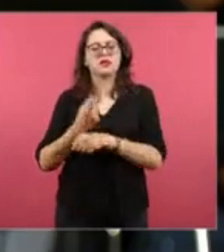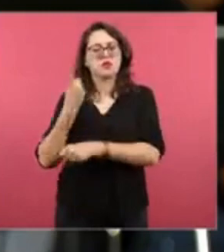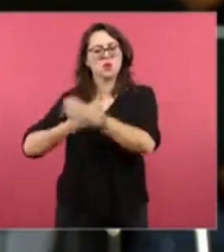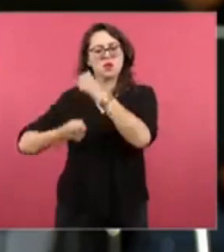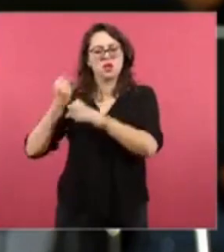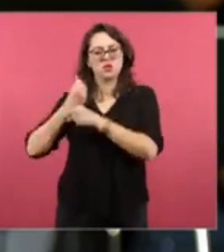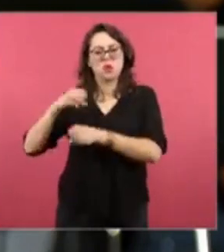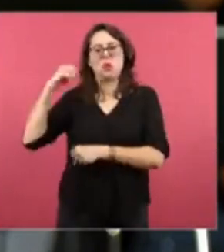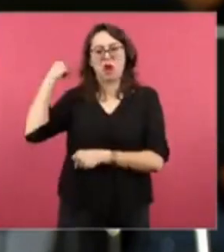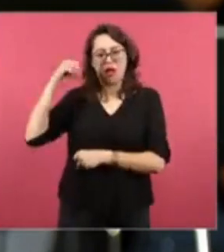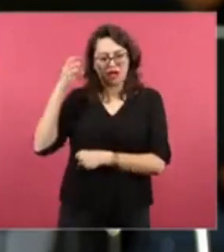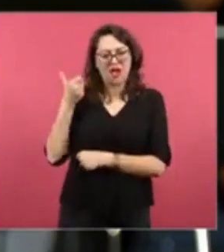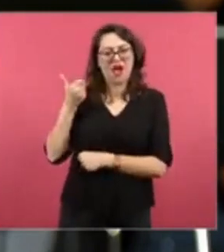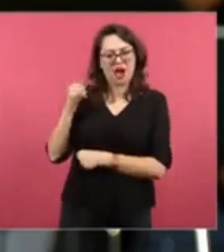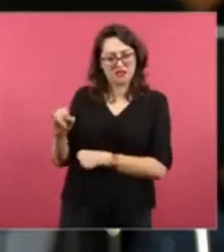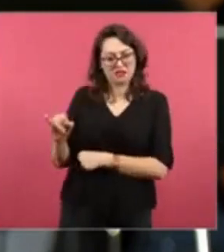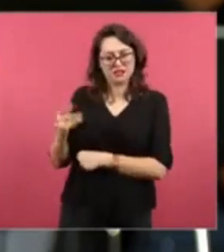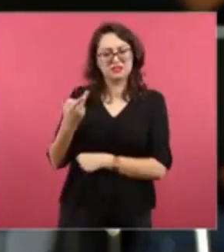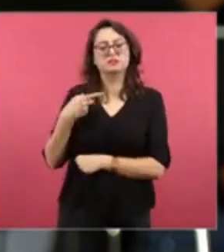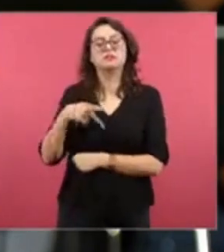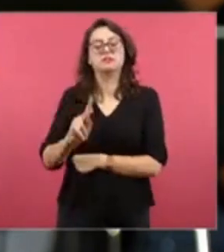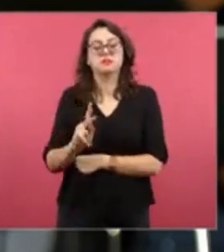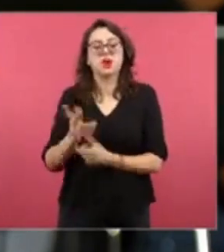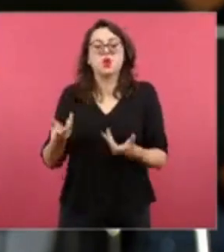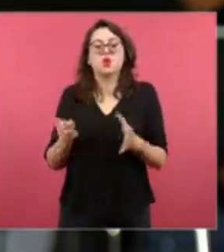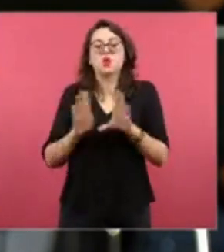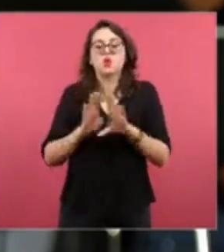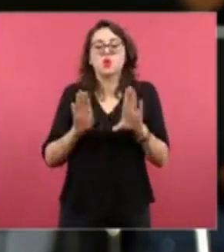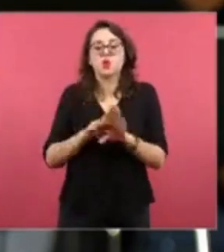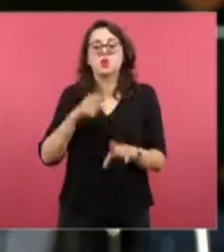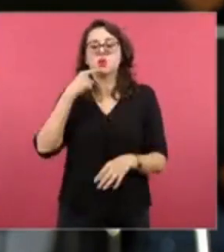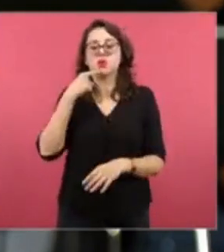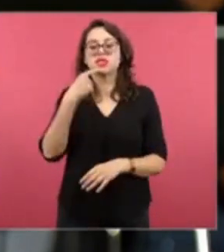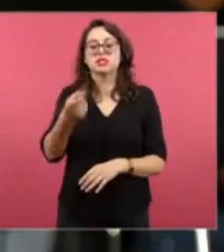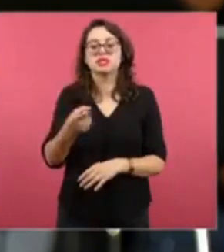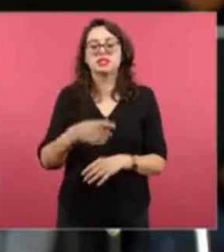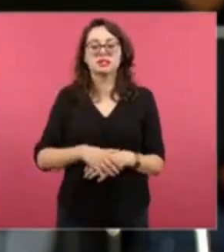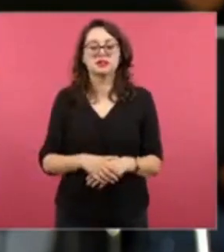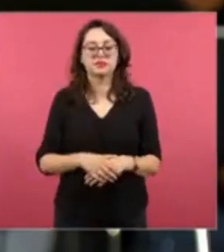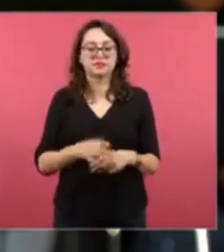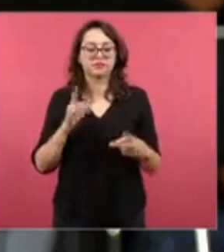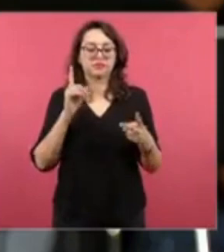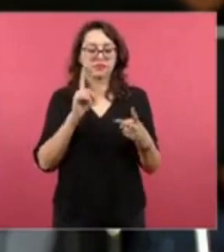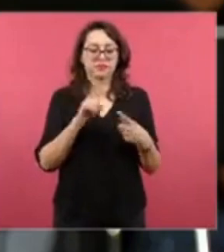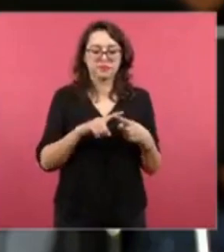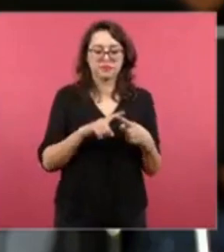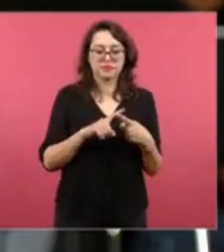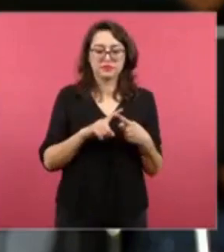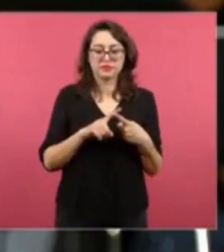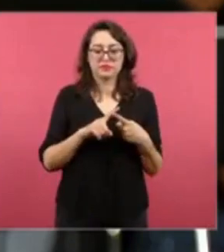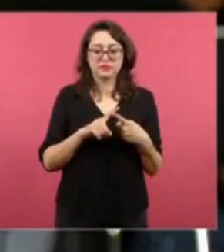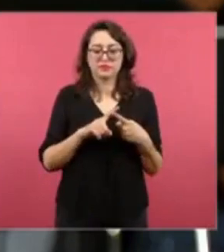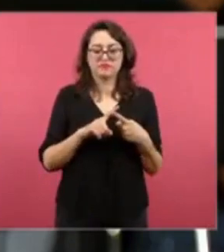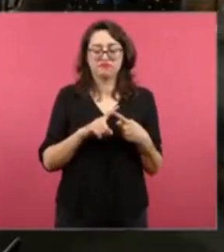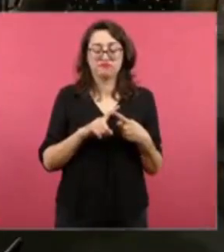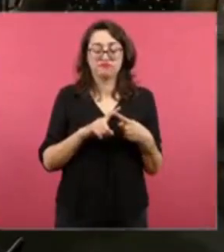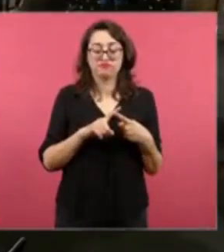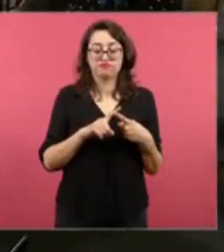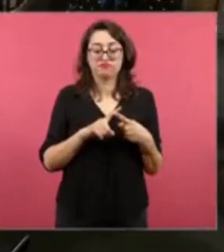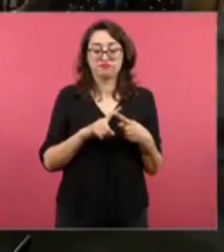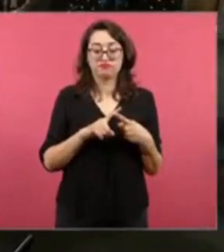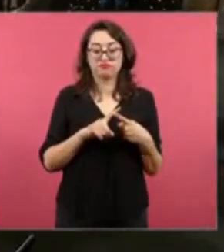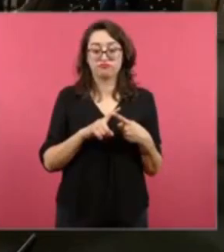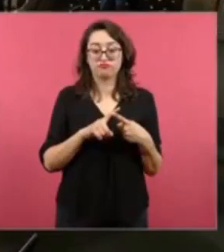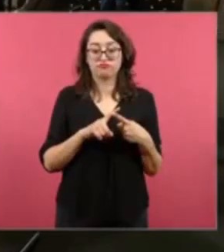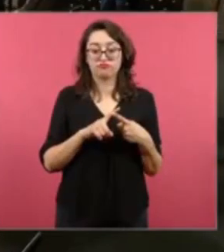es preguntarte qué les dices a ambas instancias, tanto lo que es la